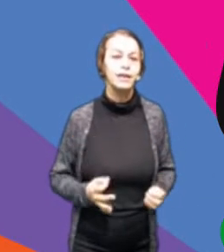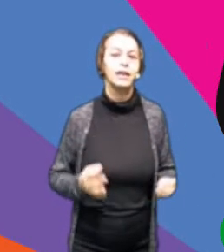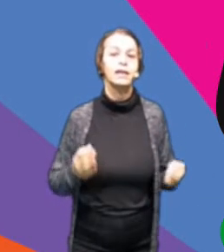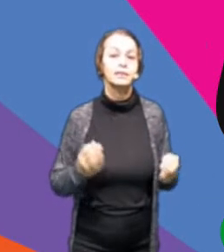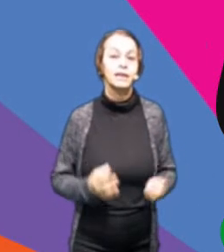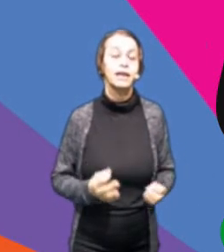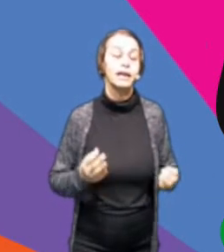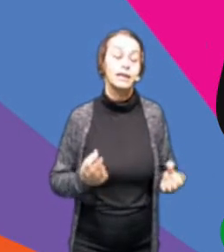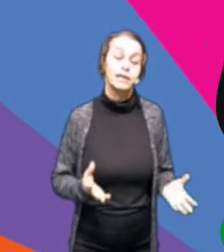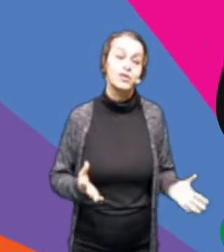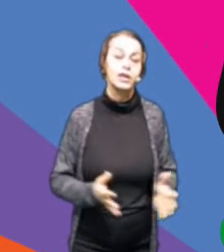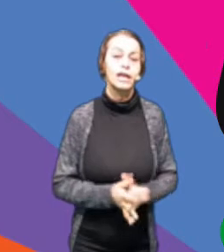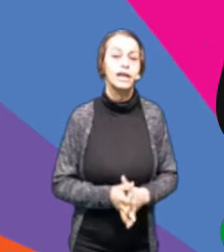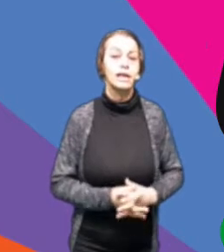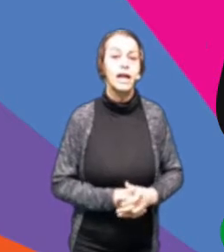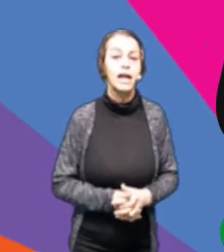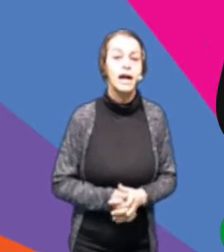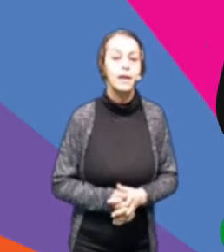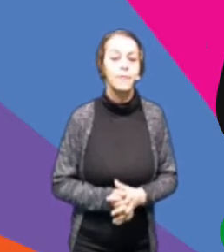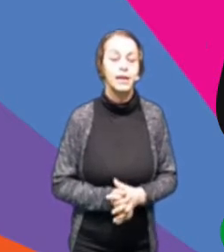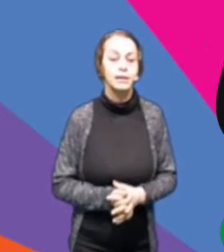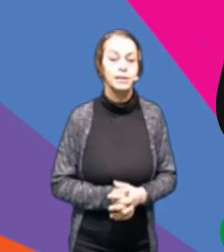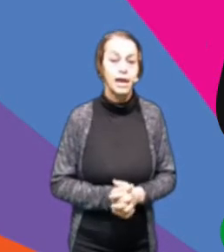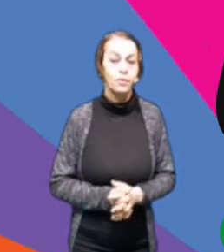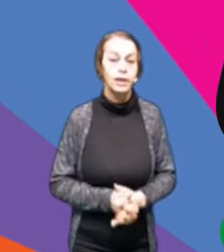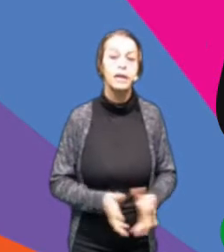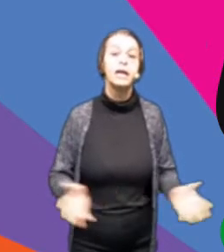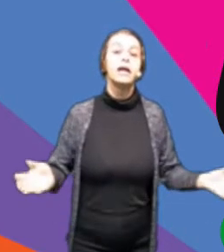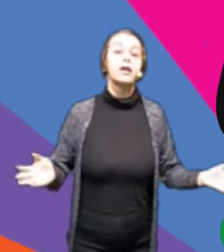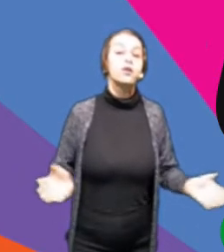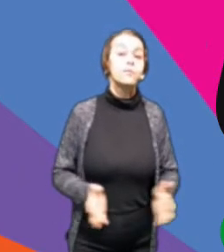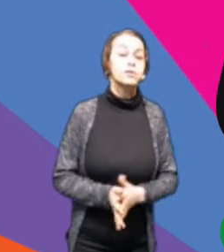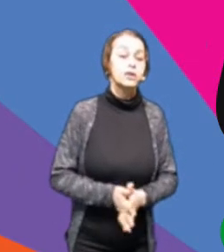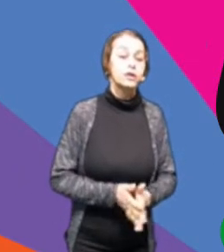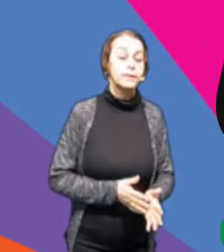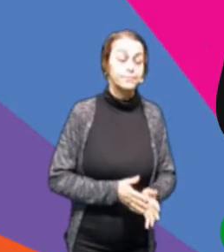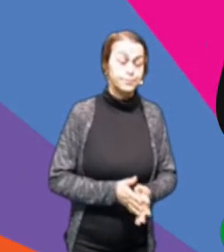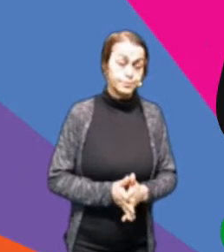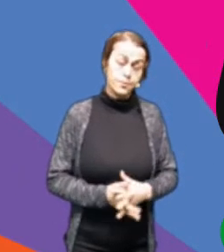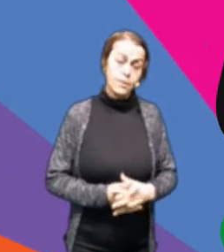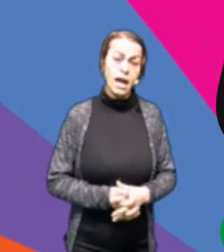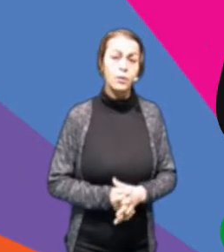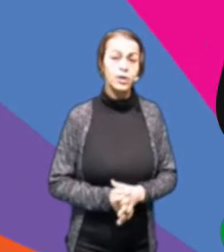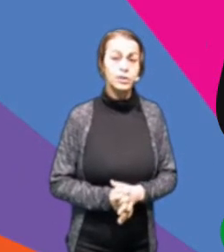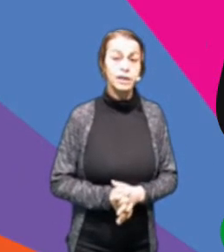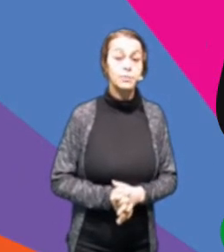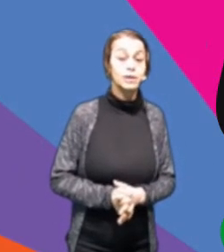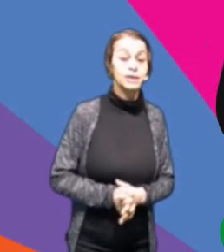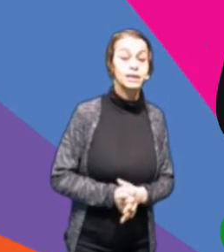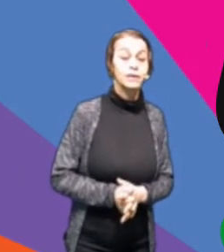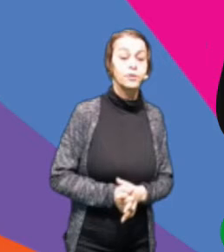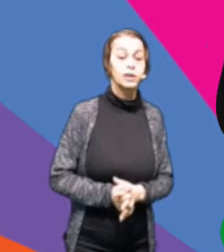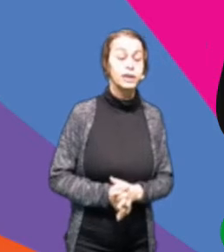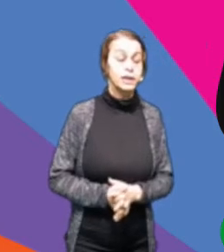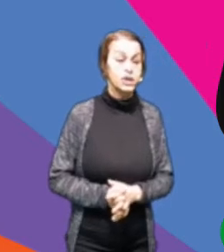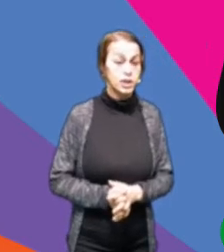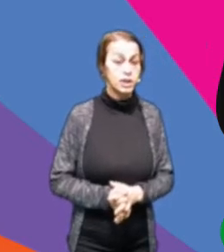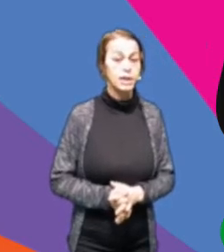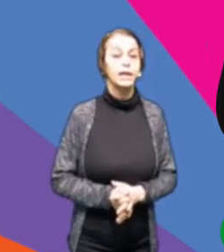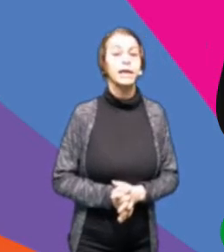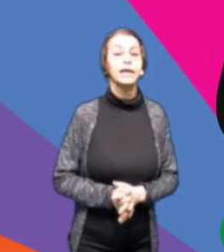días del inicio de la guerra. Lamentable. Nos vamos ahora a Buenos Aires, porque se celebró el día de